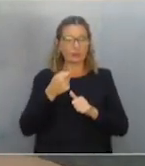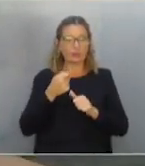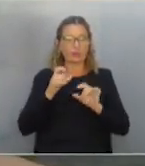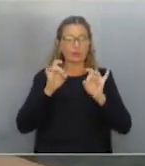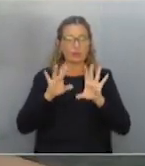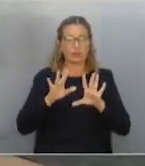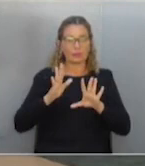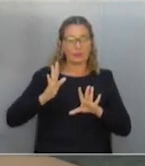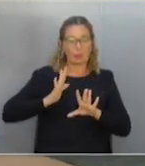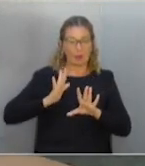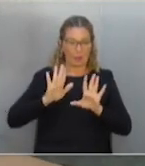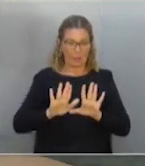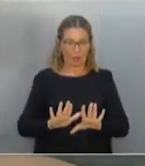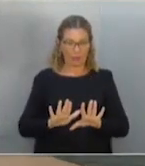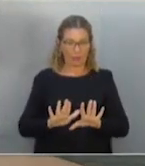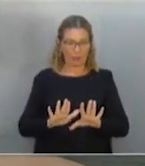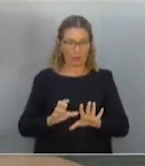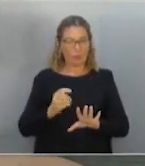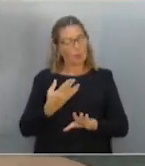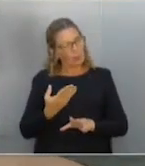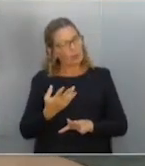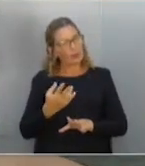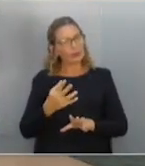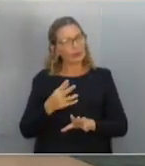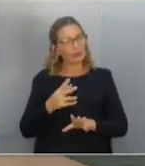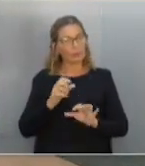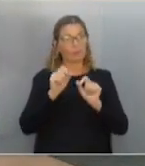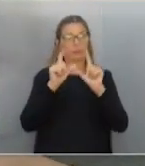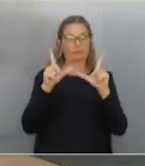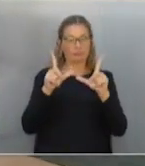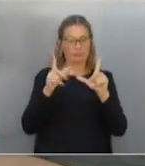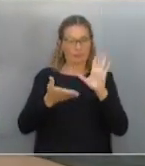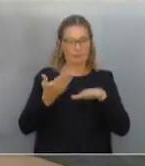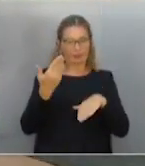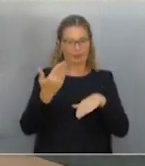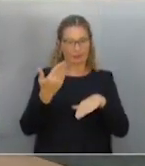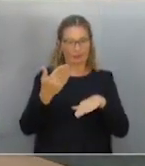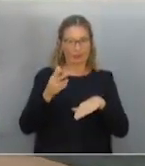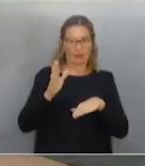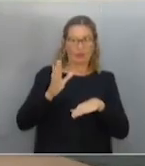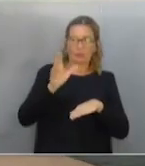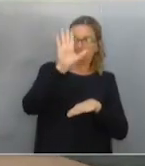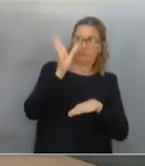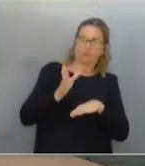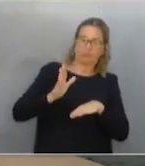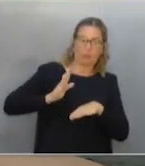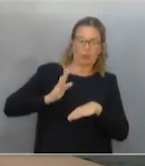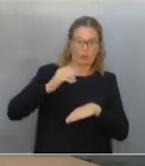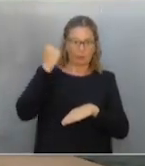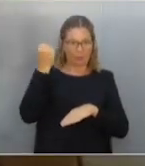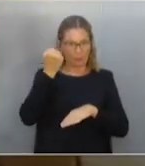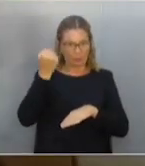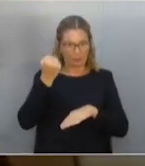de mujeres, como para que se resalte más, resaltar más la figura de la mujer. Me parece